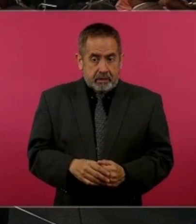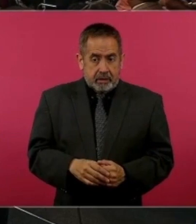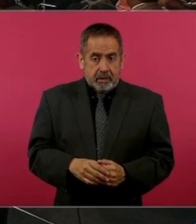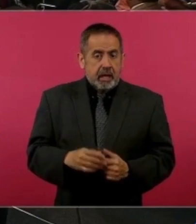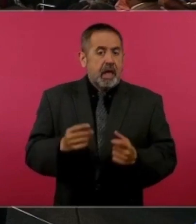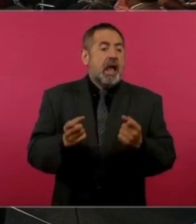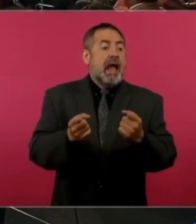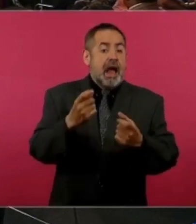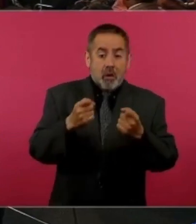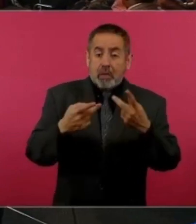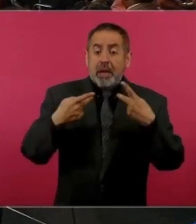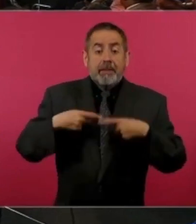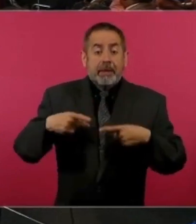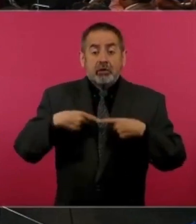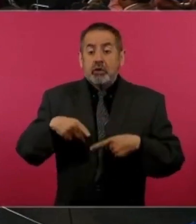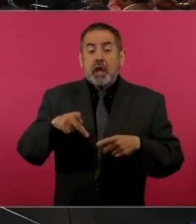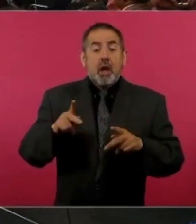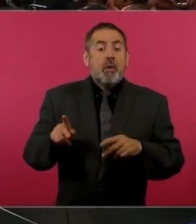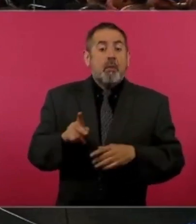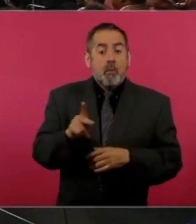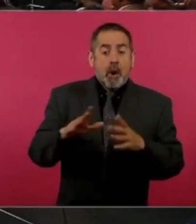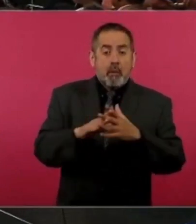alguna gente protege